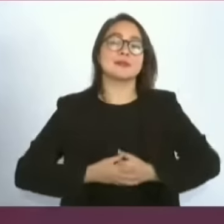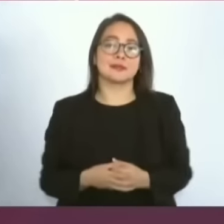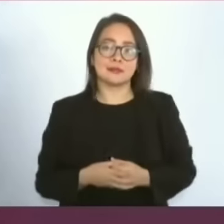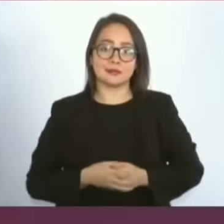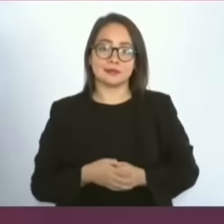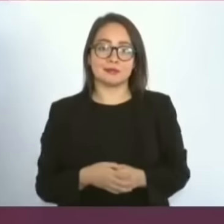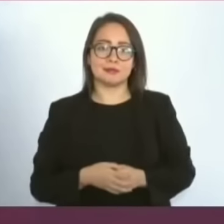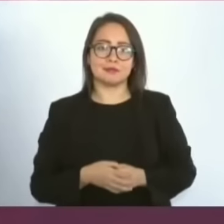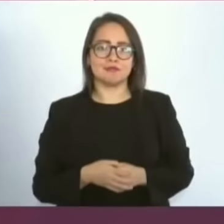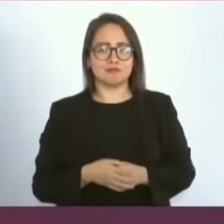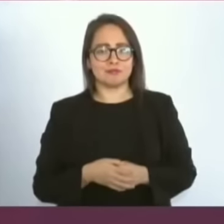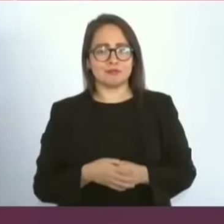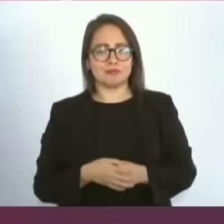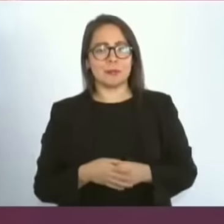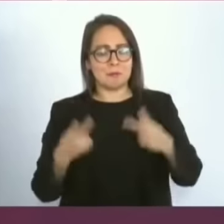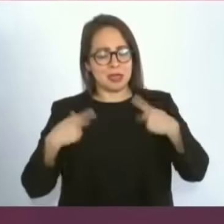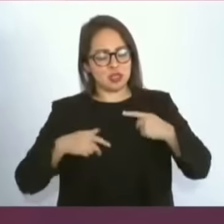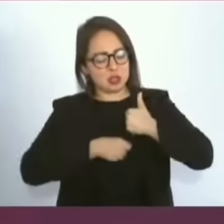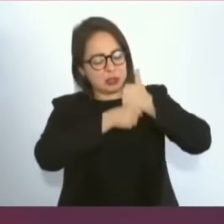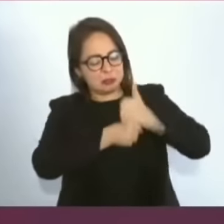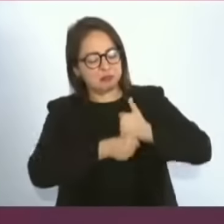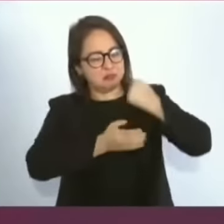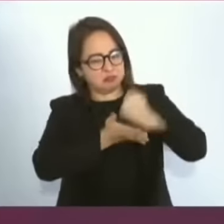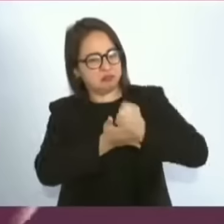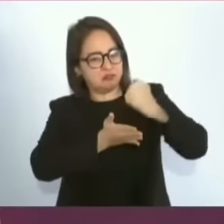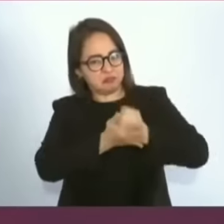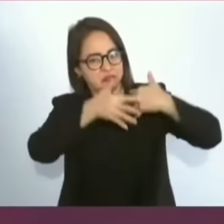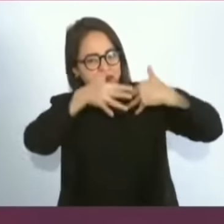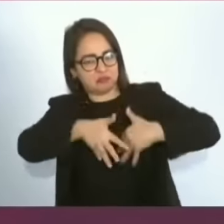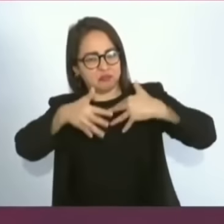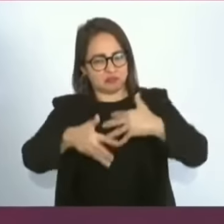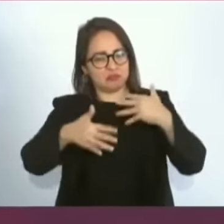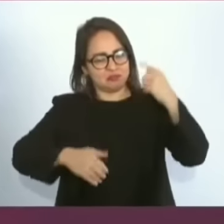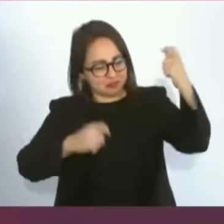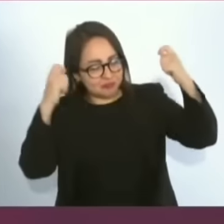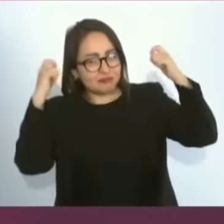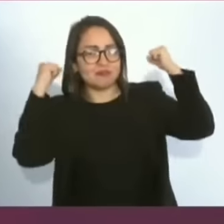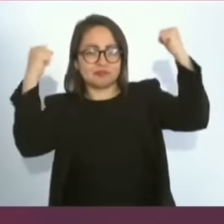¡Que vivan los mártires de Río Blanco!